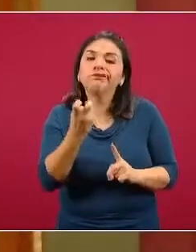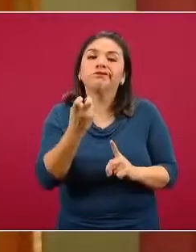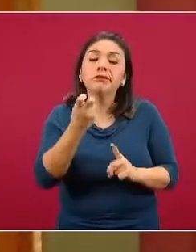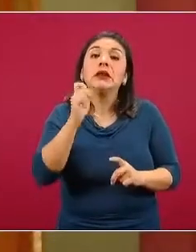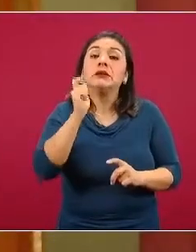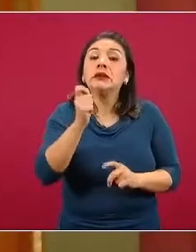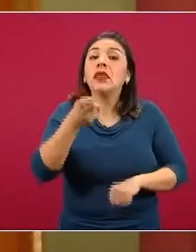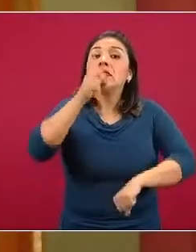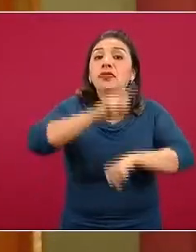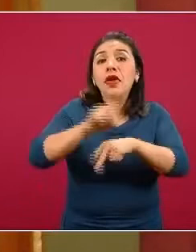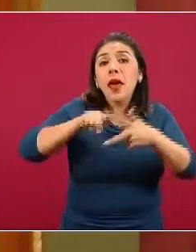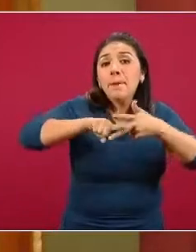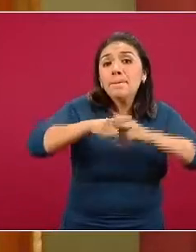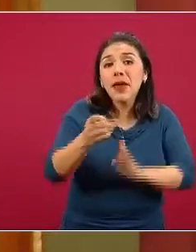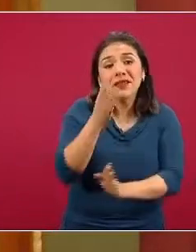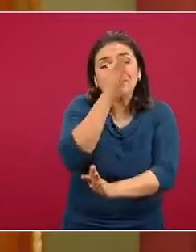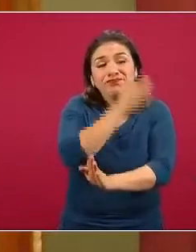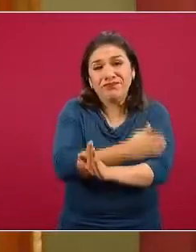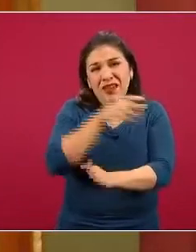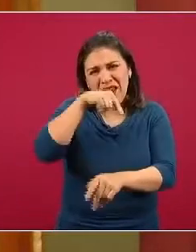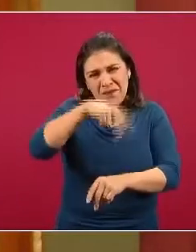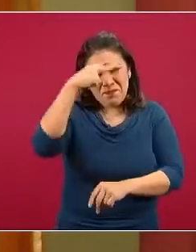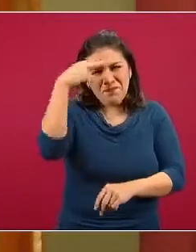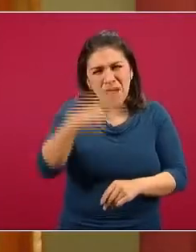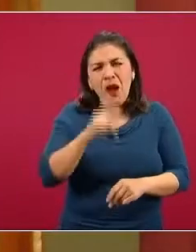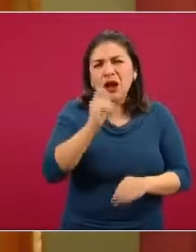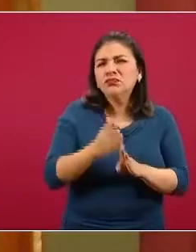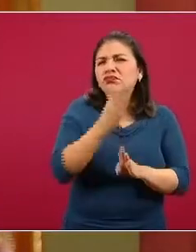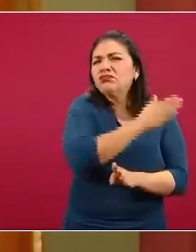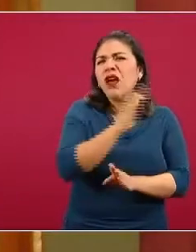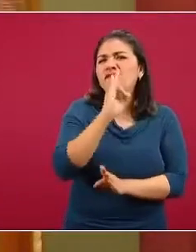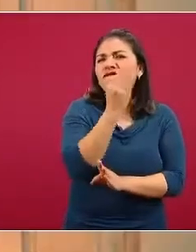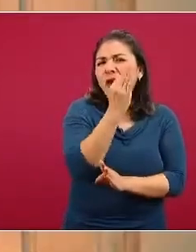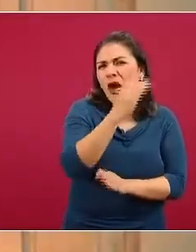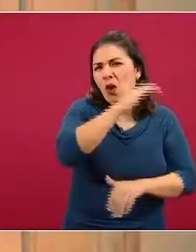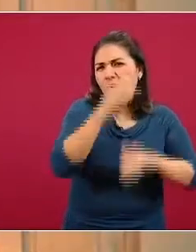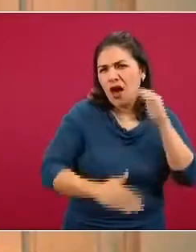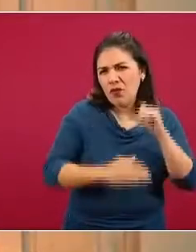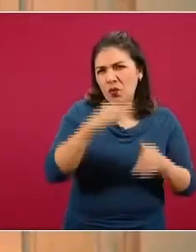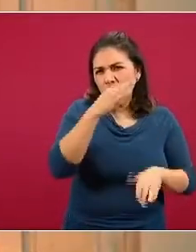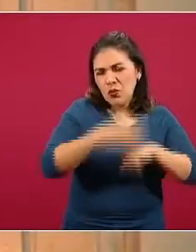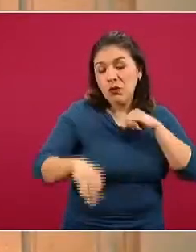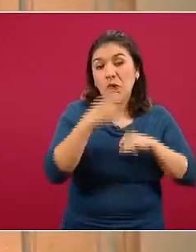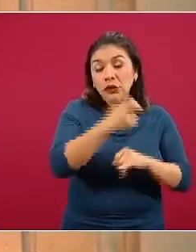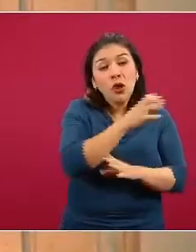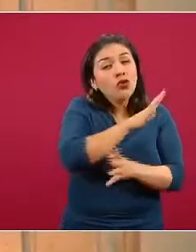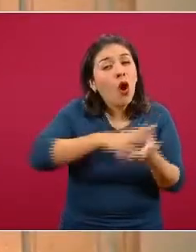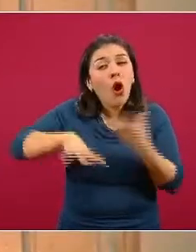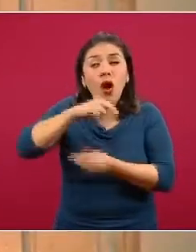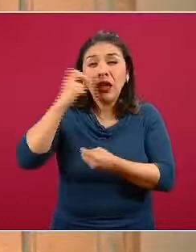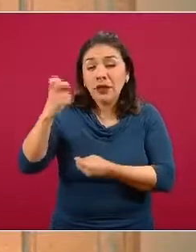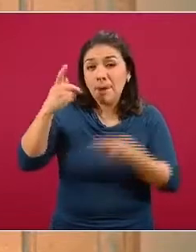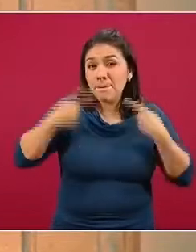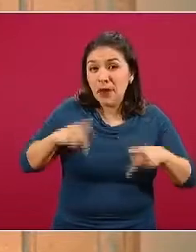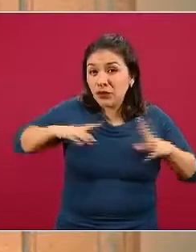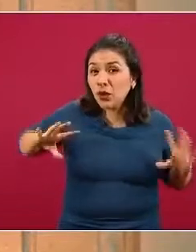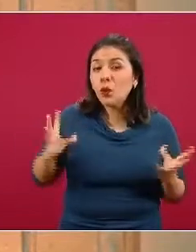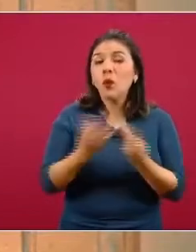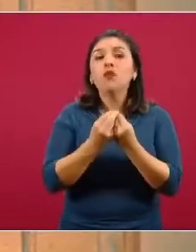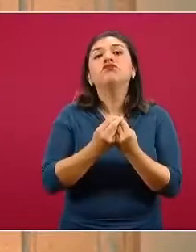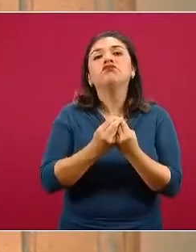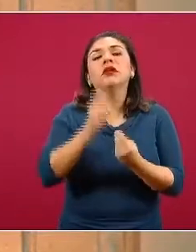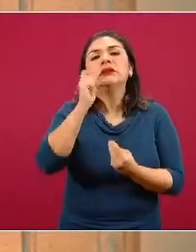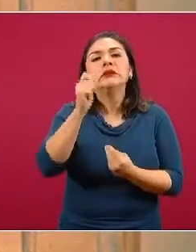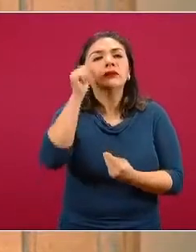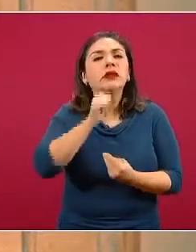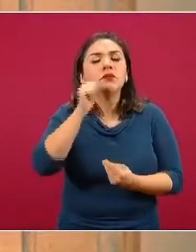que inició la epidemia en México a fines de febrero. Todas estas personas en su momento pasan, sabemos,